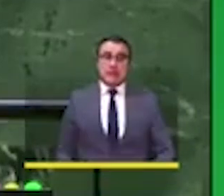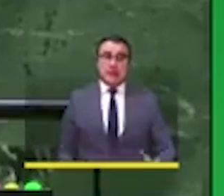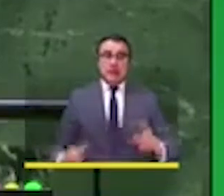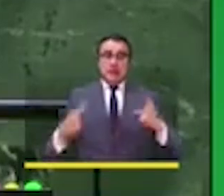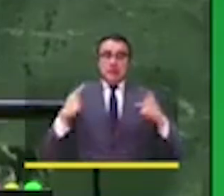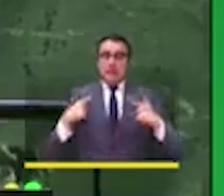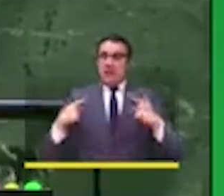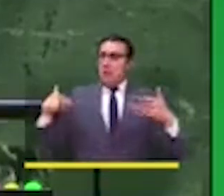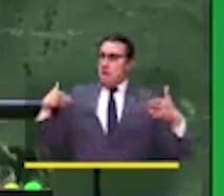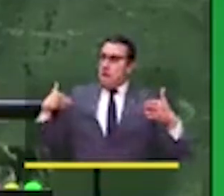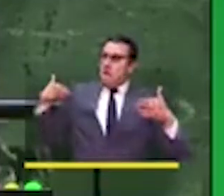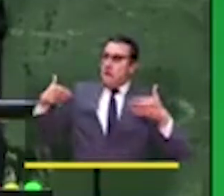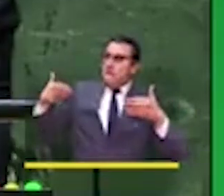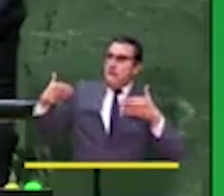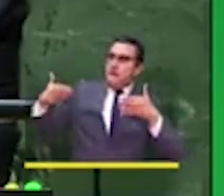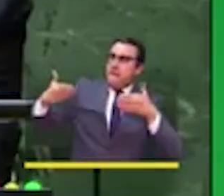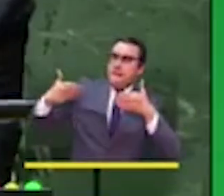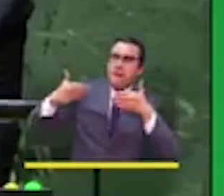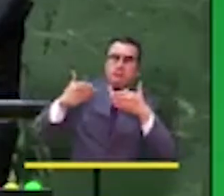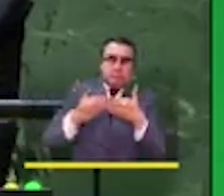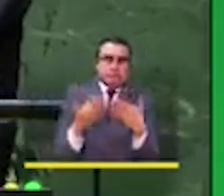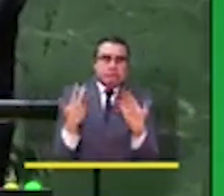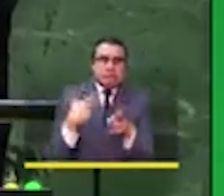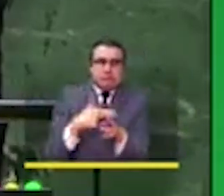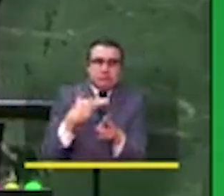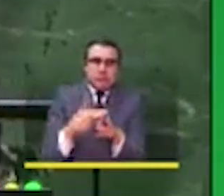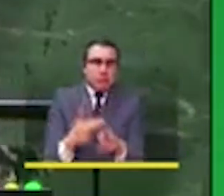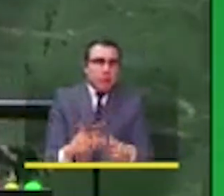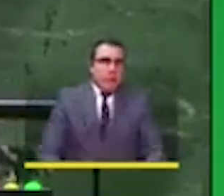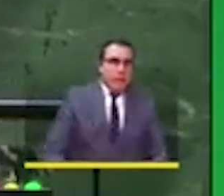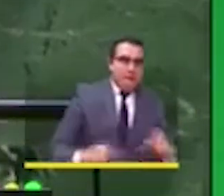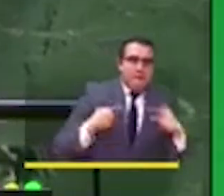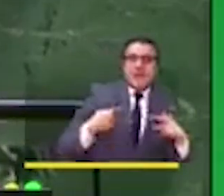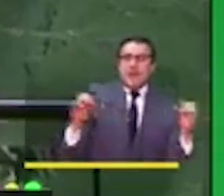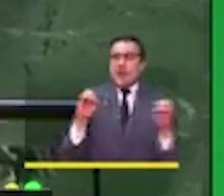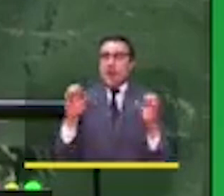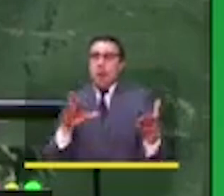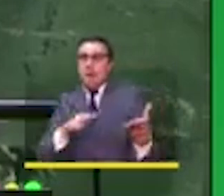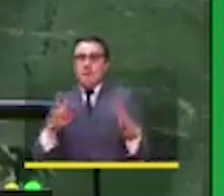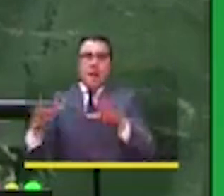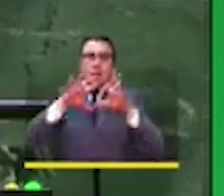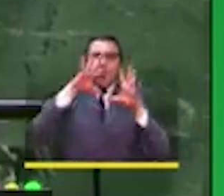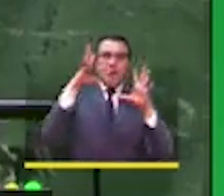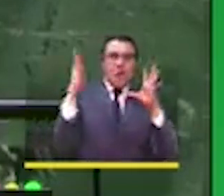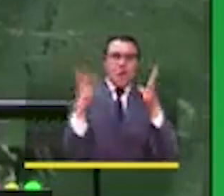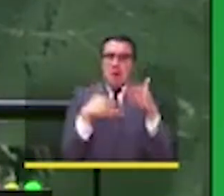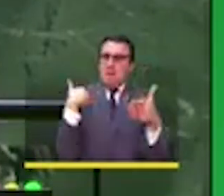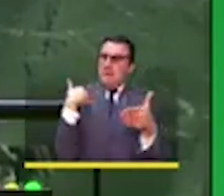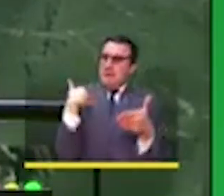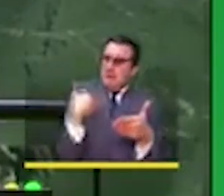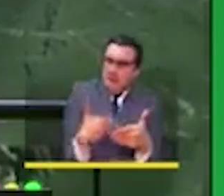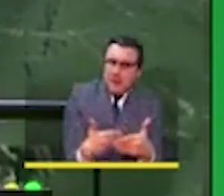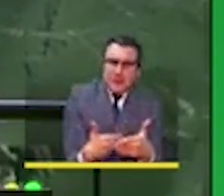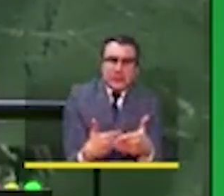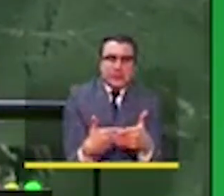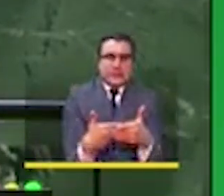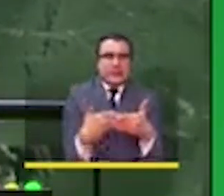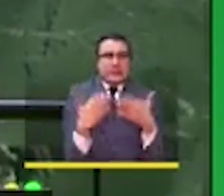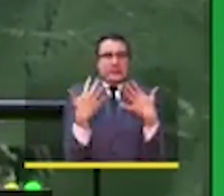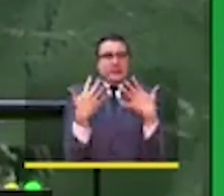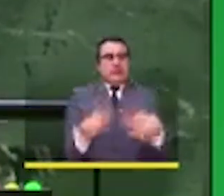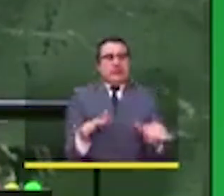avanzado en los minutos que definen la vida o la muerte en nuestro planeta, en lugar